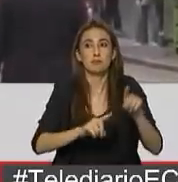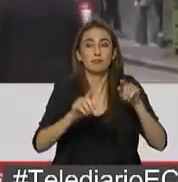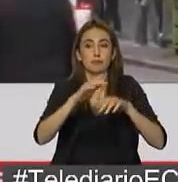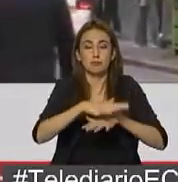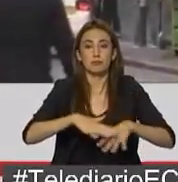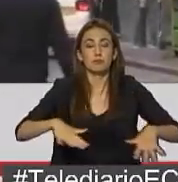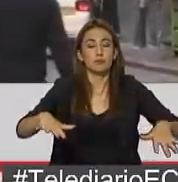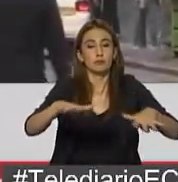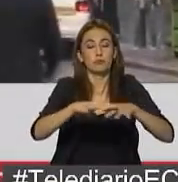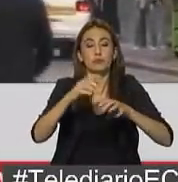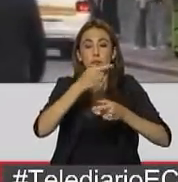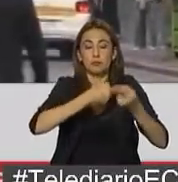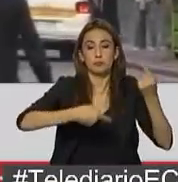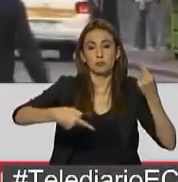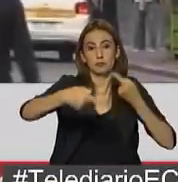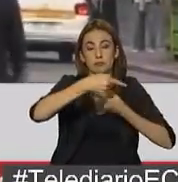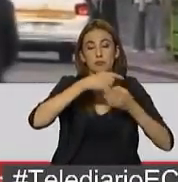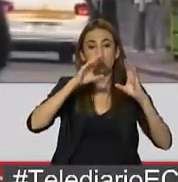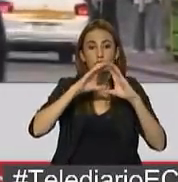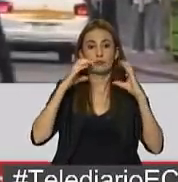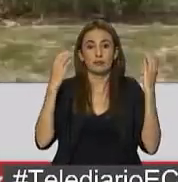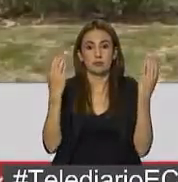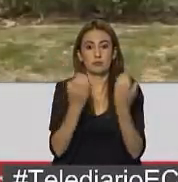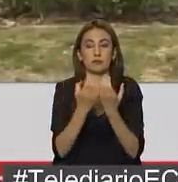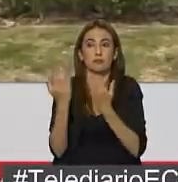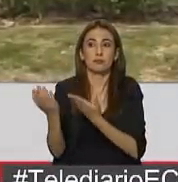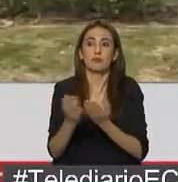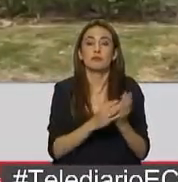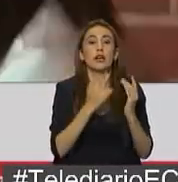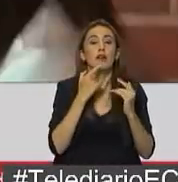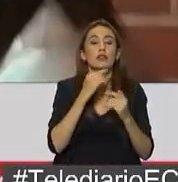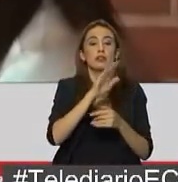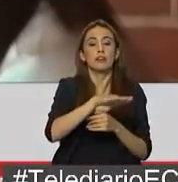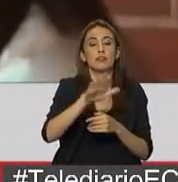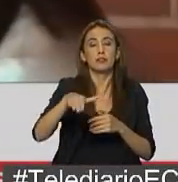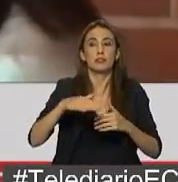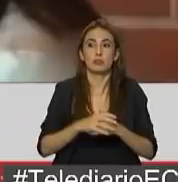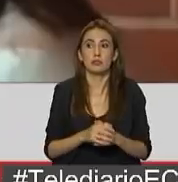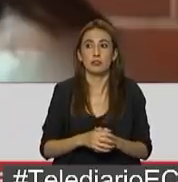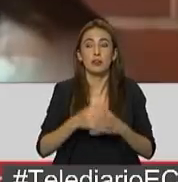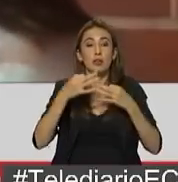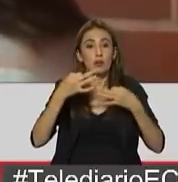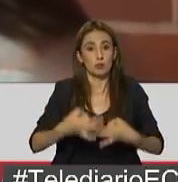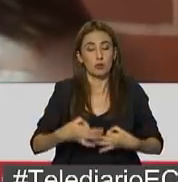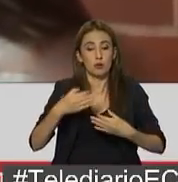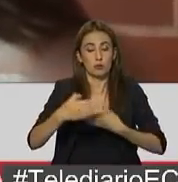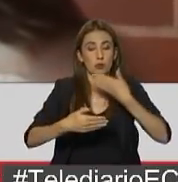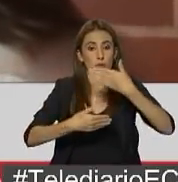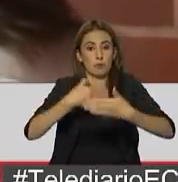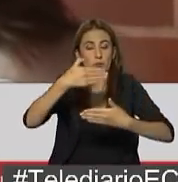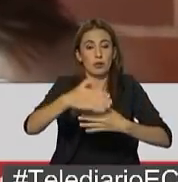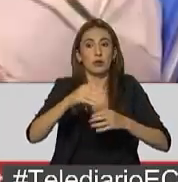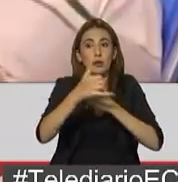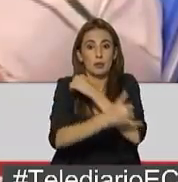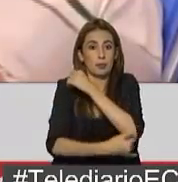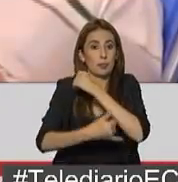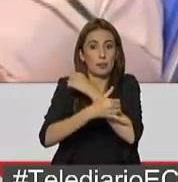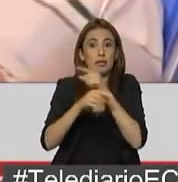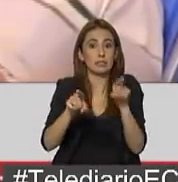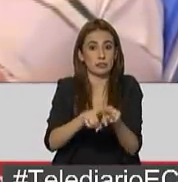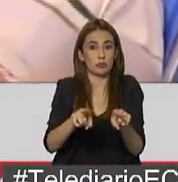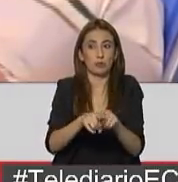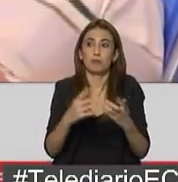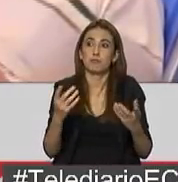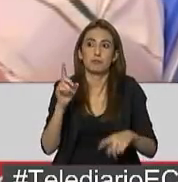permite el regreso a las aulas de más de 600.000 estudiantes hasta fin de mes. Pero la situación de países vecinos no es igual de favorable. En Bogotá,